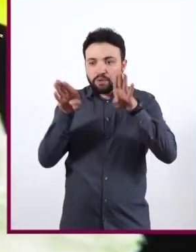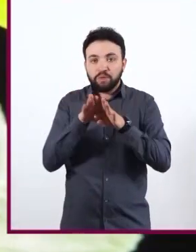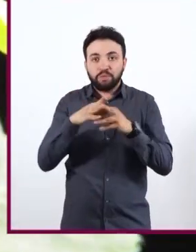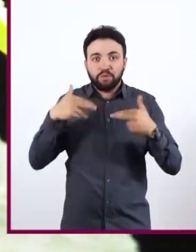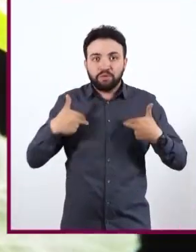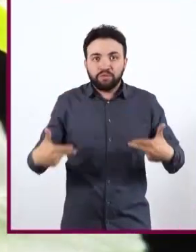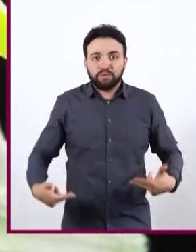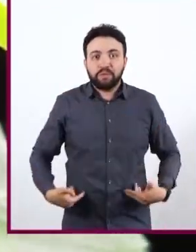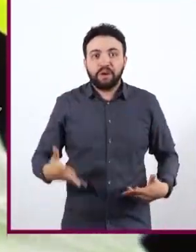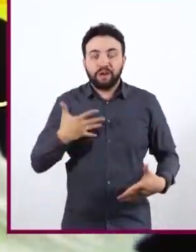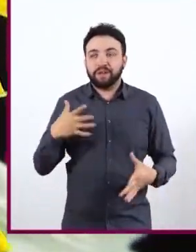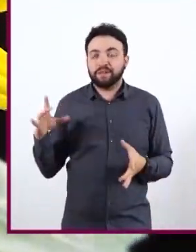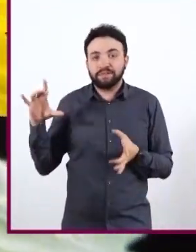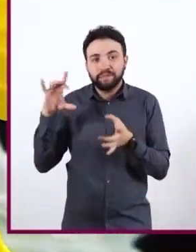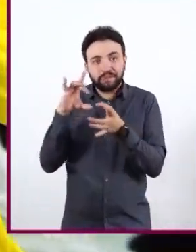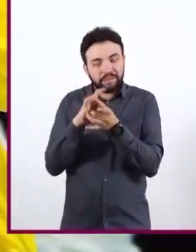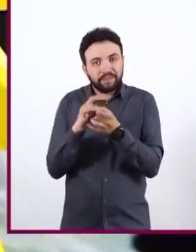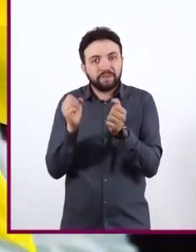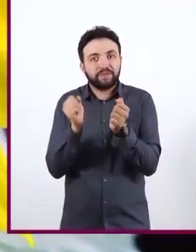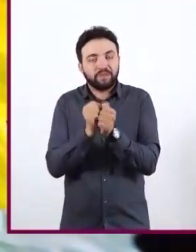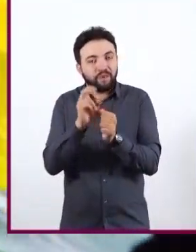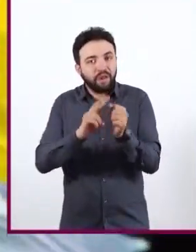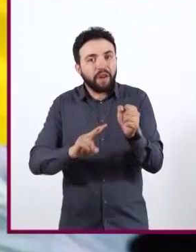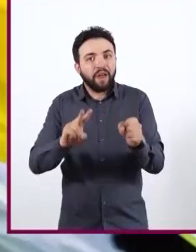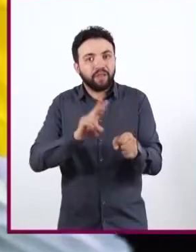están profundamente relacionadas.